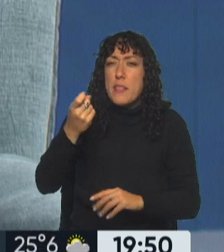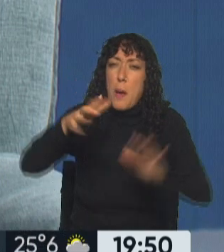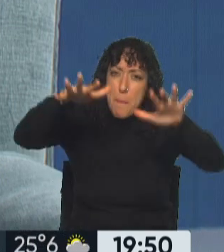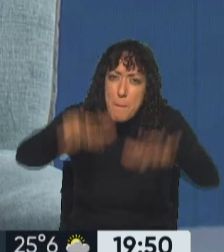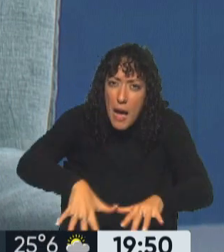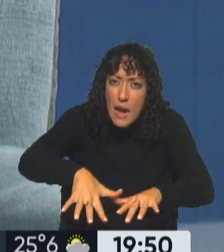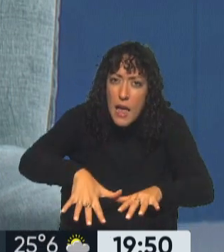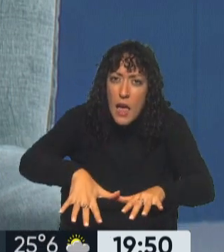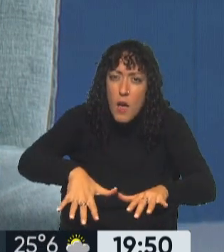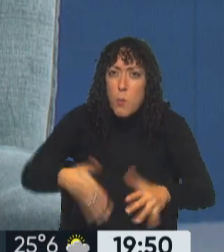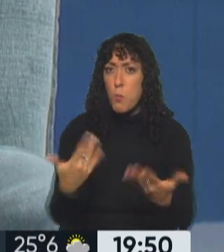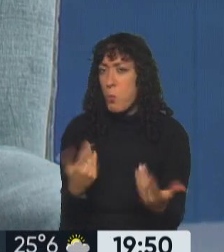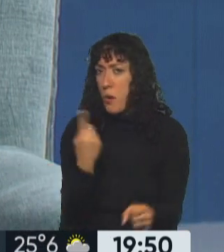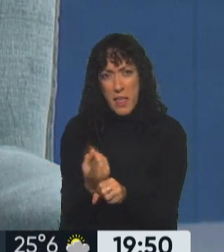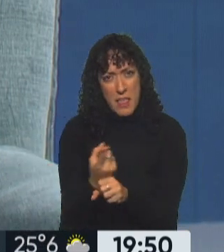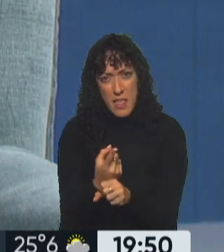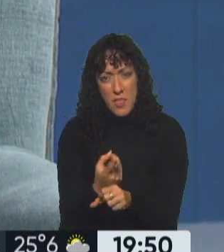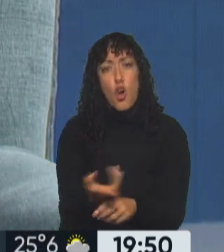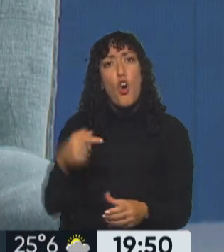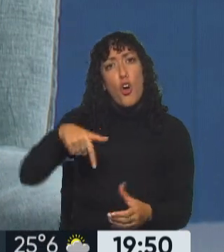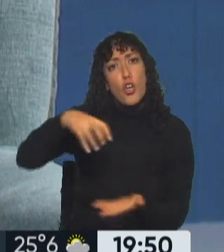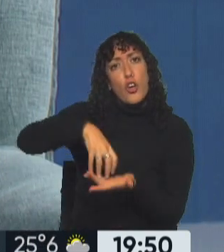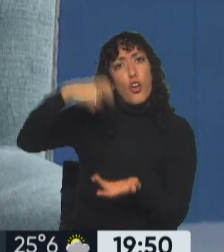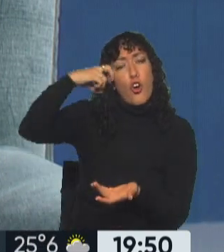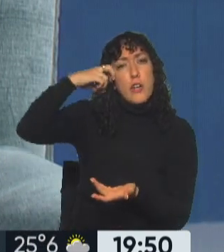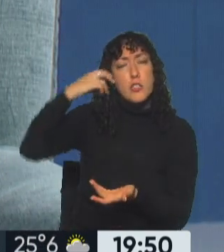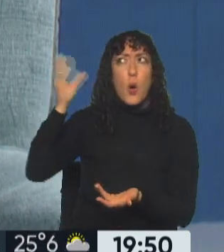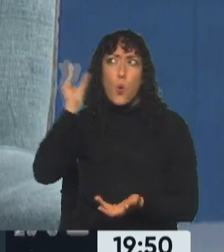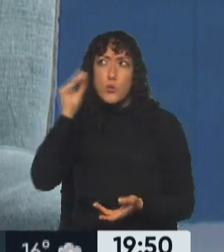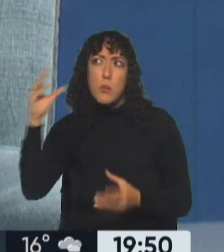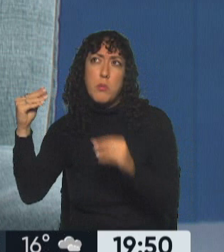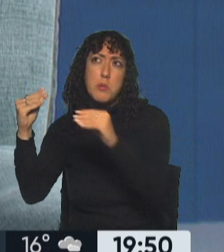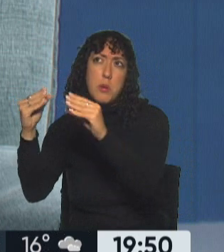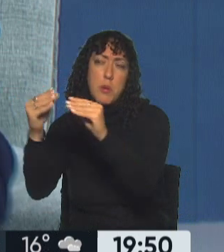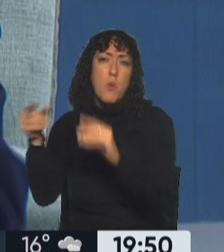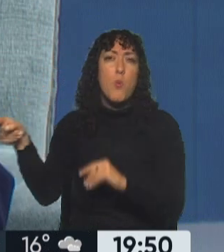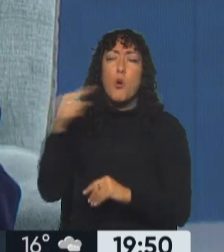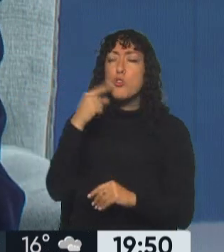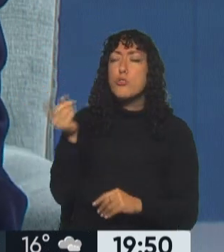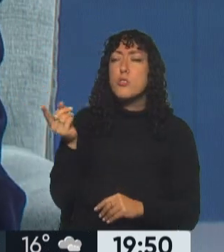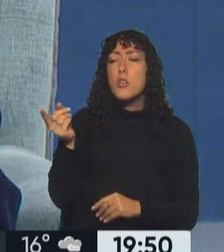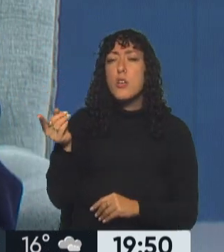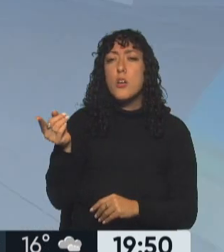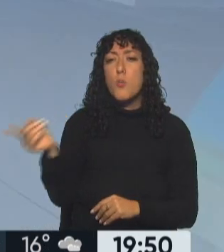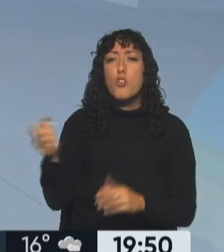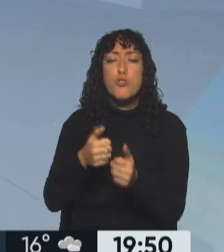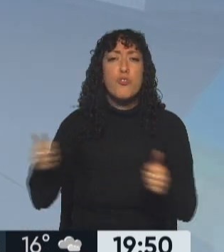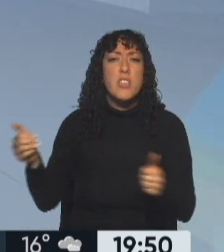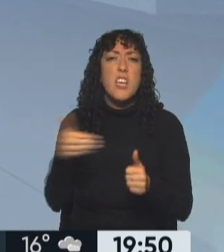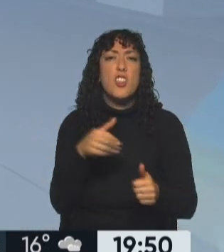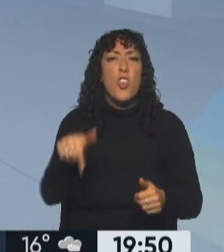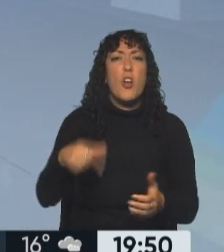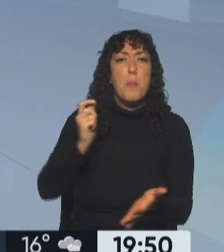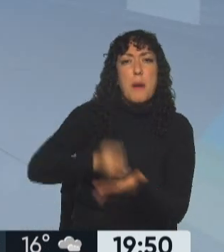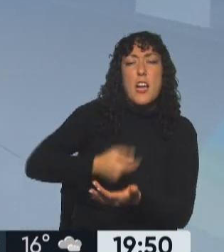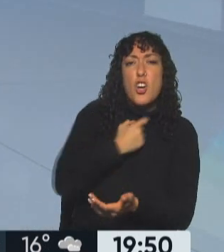pelota. Hoy escuché en un pasillo del Congreso uno que le decía al otro, vos que estás en el frente de todos, que ahora no querés